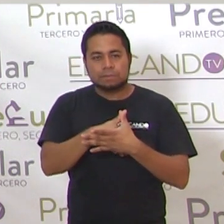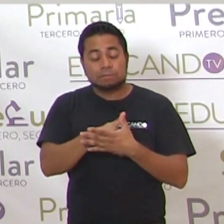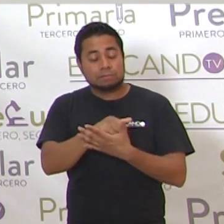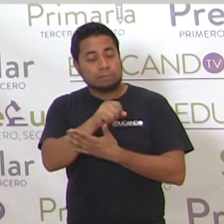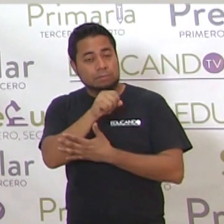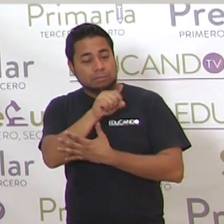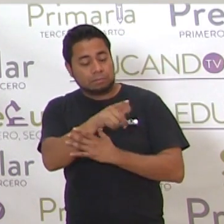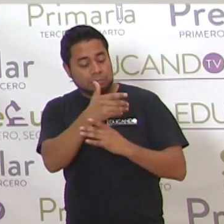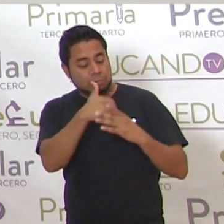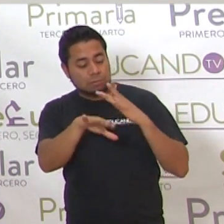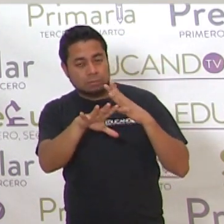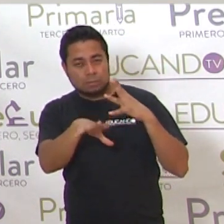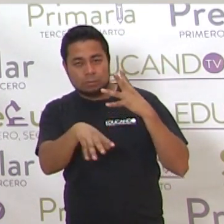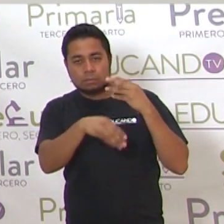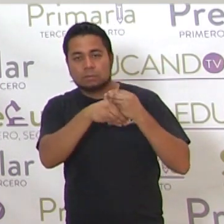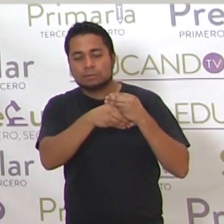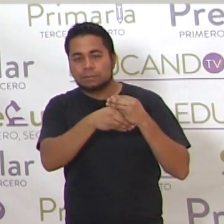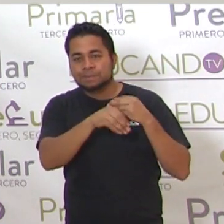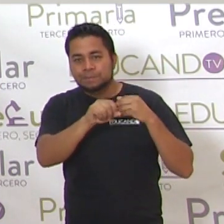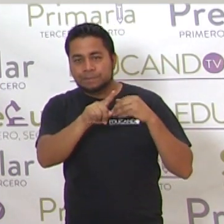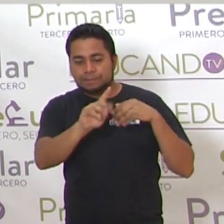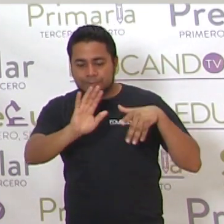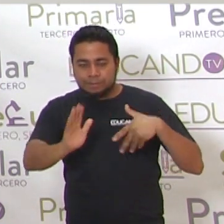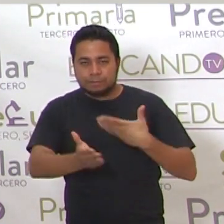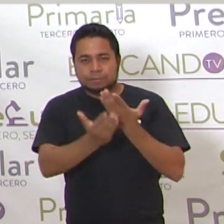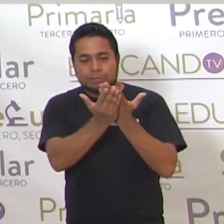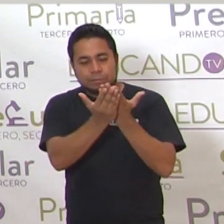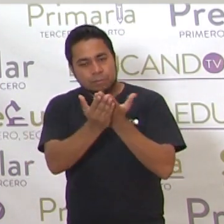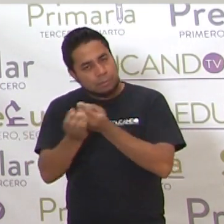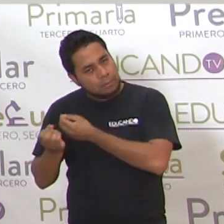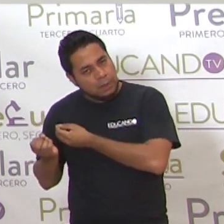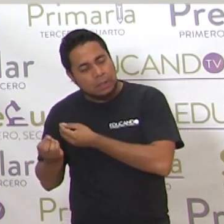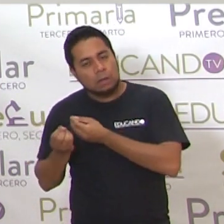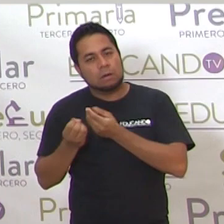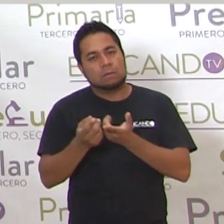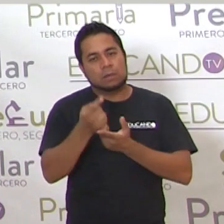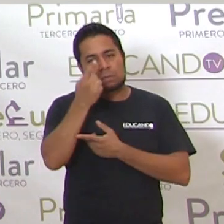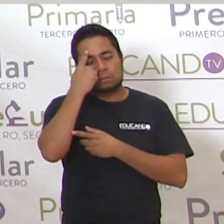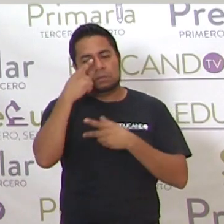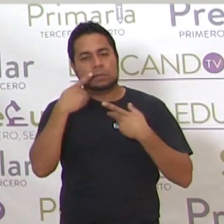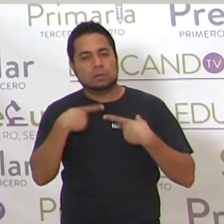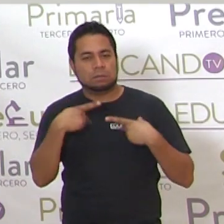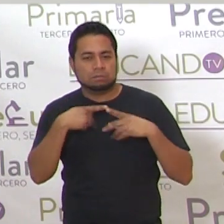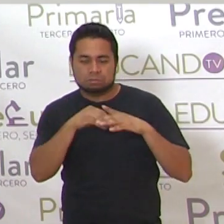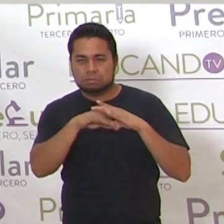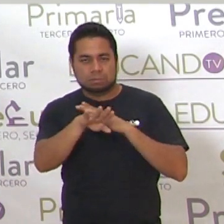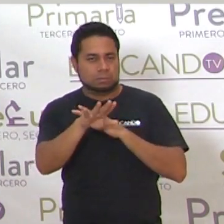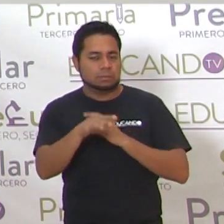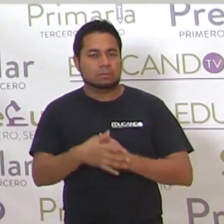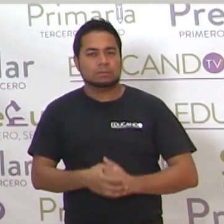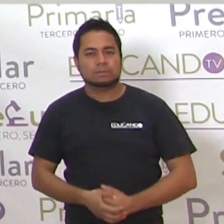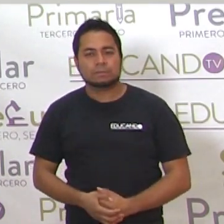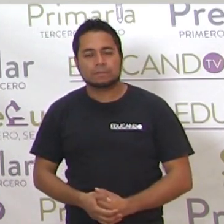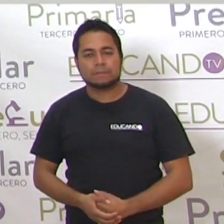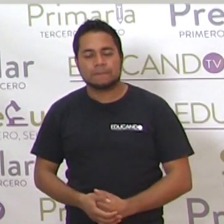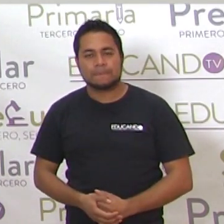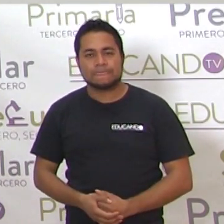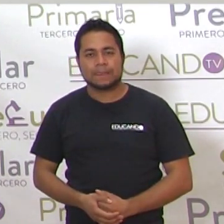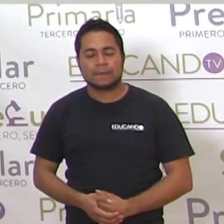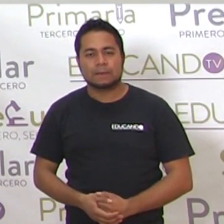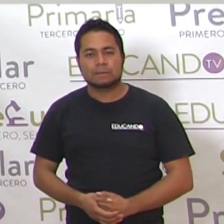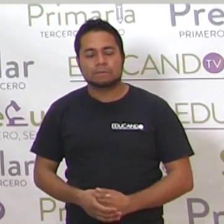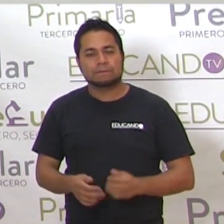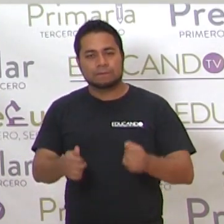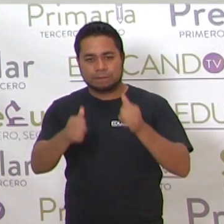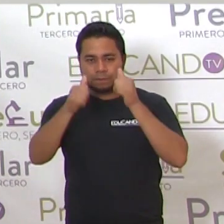mismo correo electrónico que nosotros estemos enviando a dicha dirección mucha atención